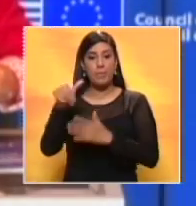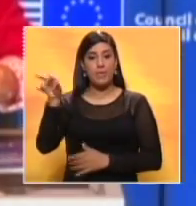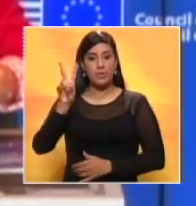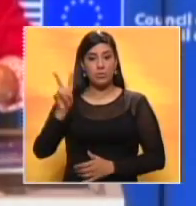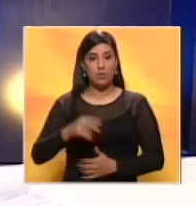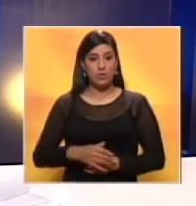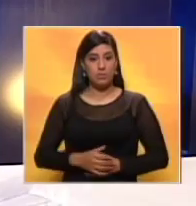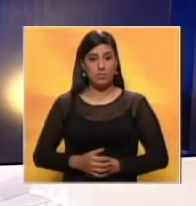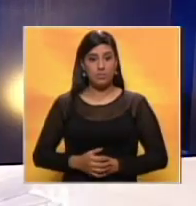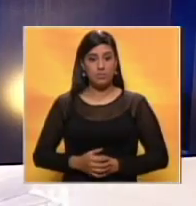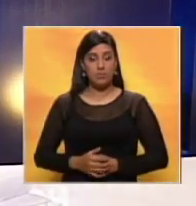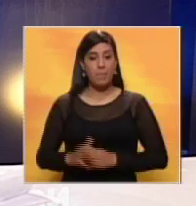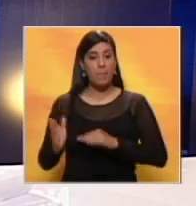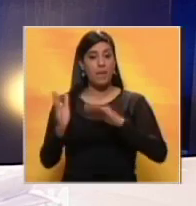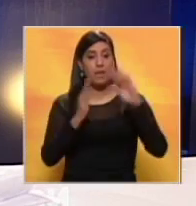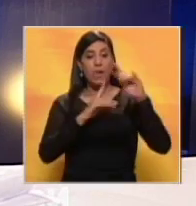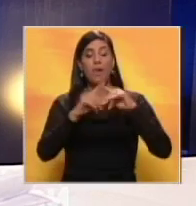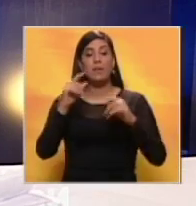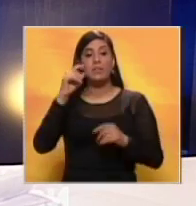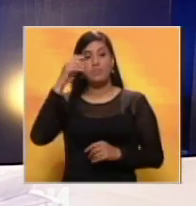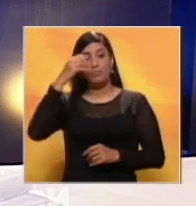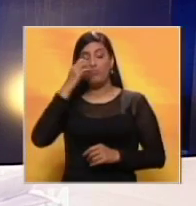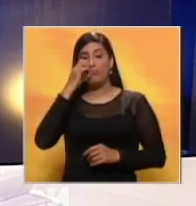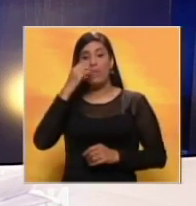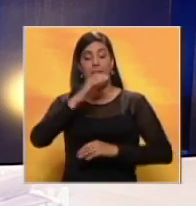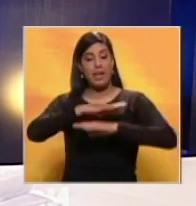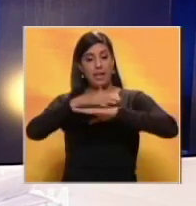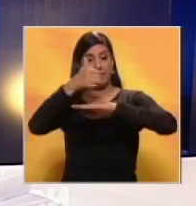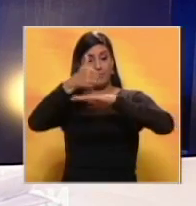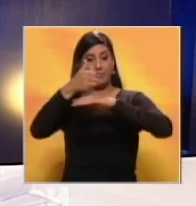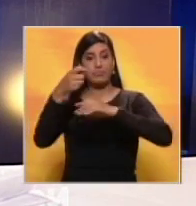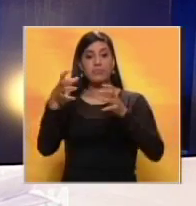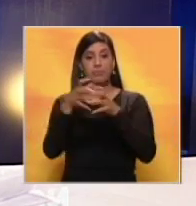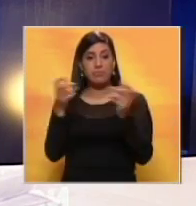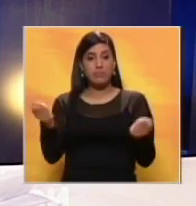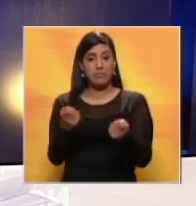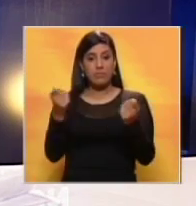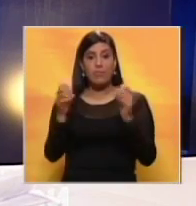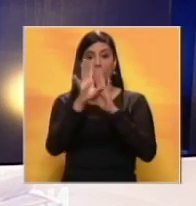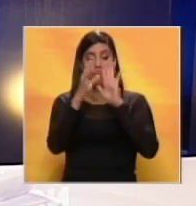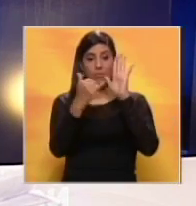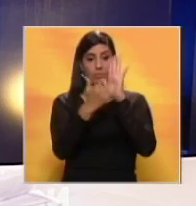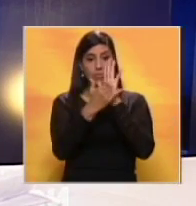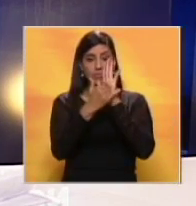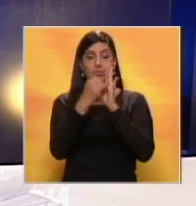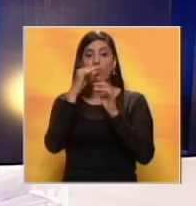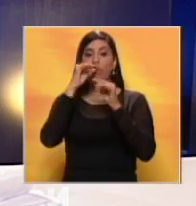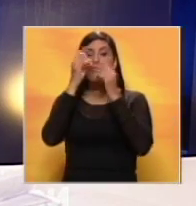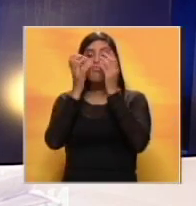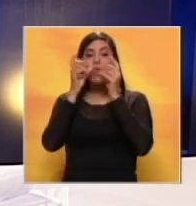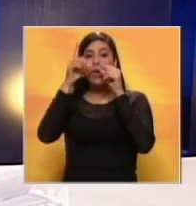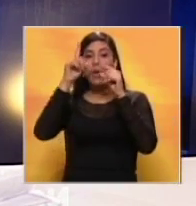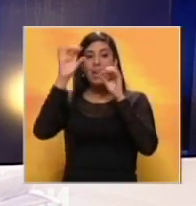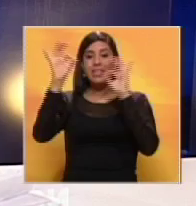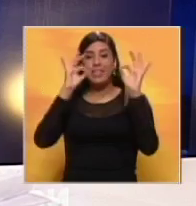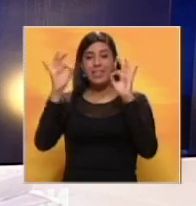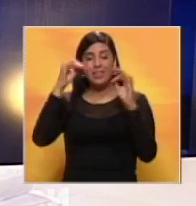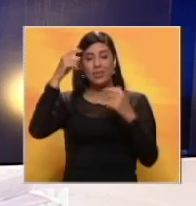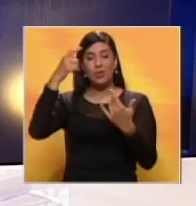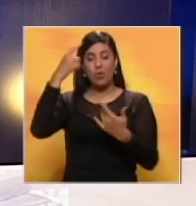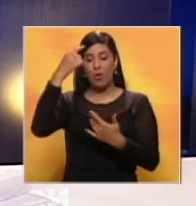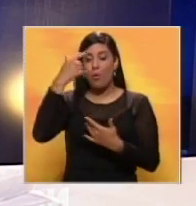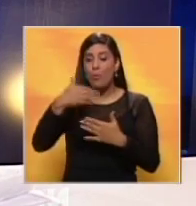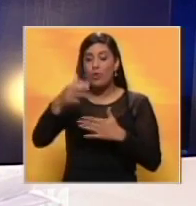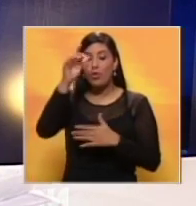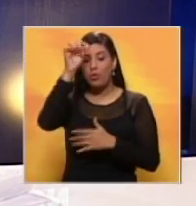Venezuela. Héctor Rodríguez, jefe de comando de campaña constituyente Zamora 200, informó que para el simulacro convocado por el